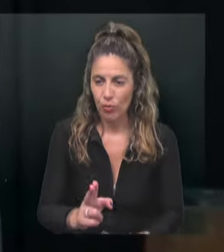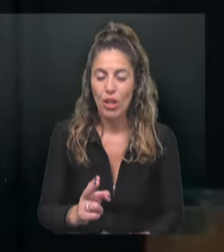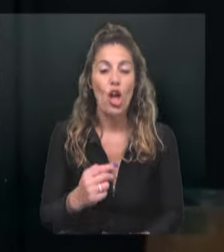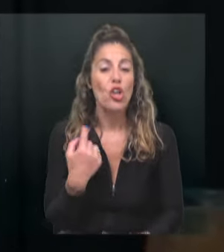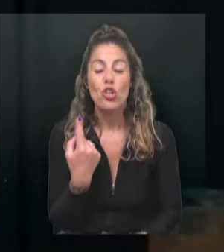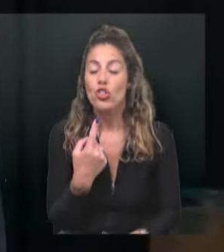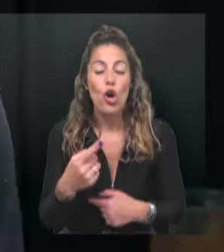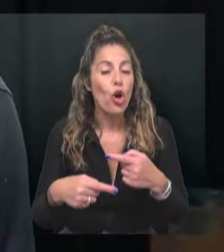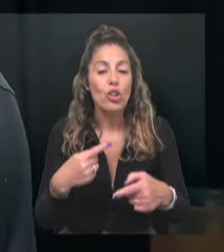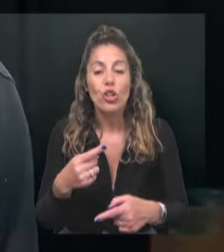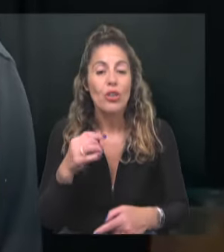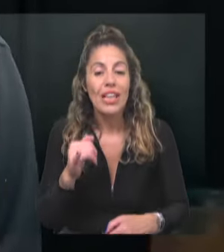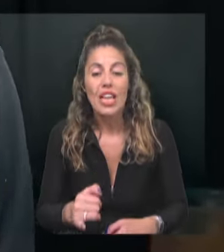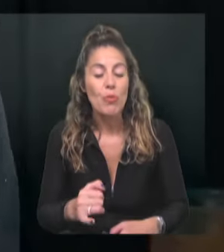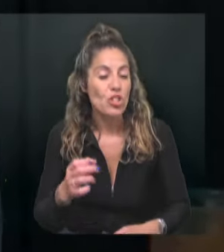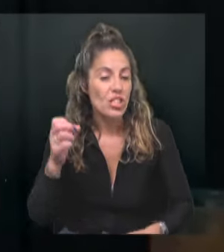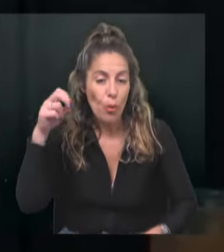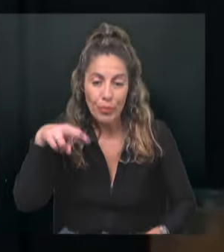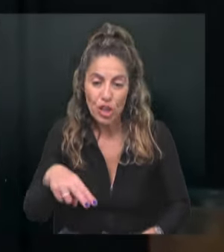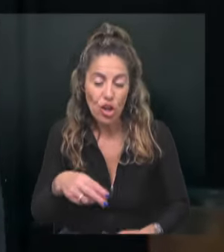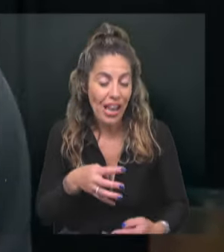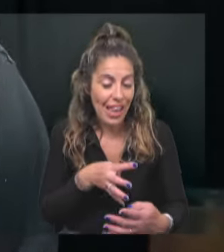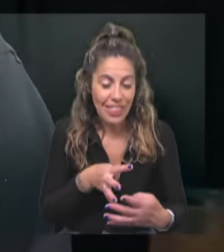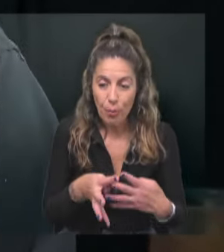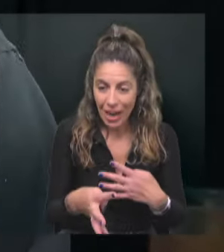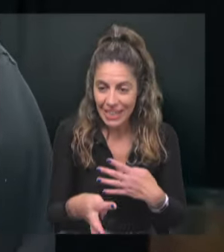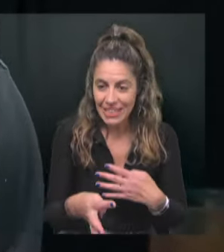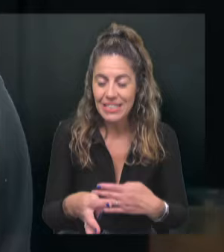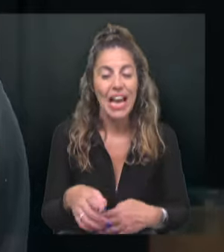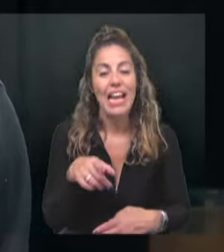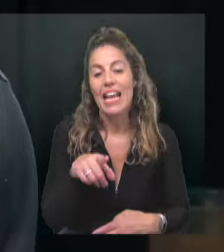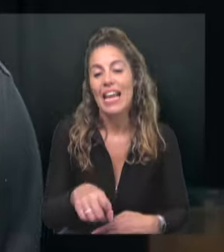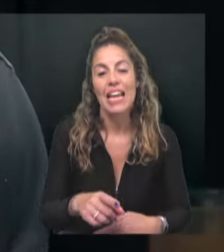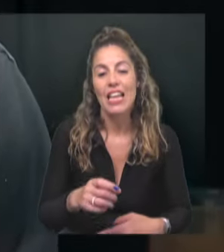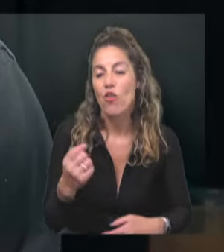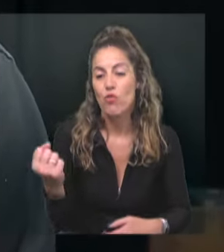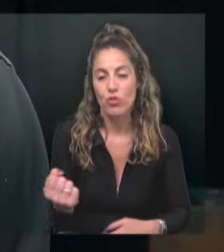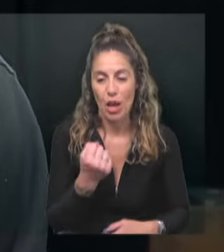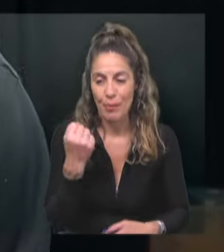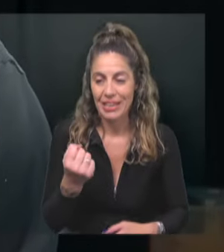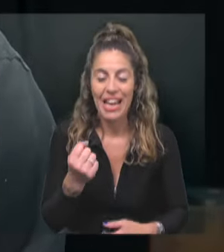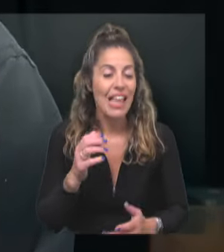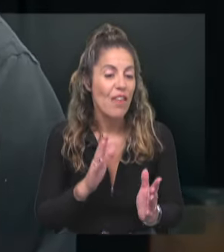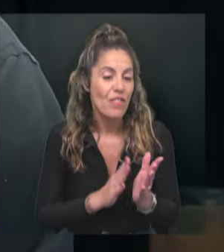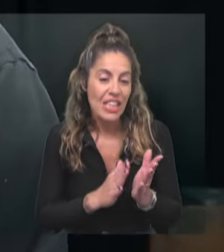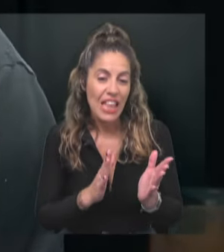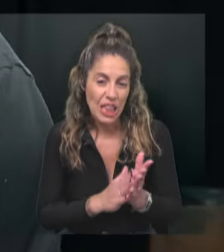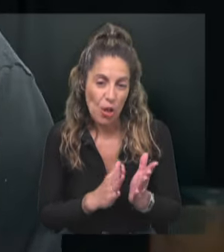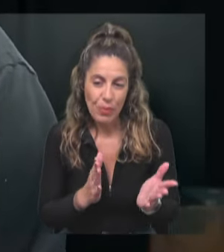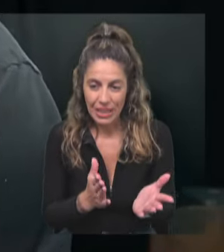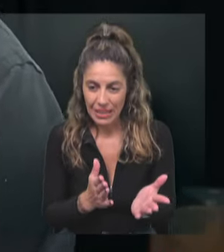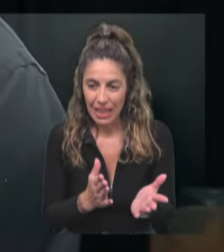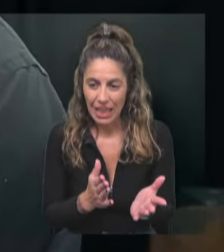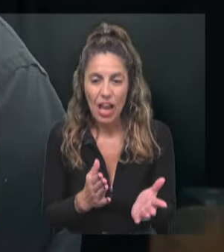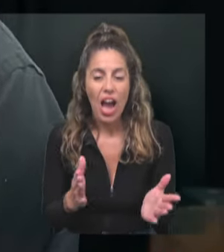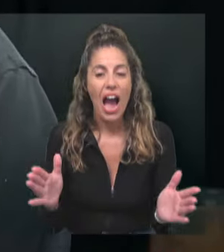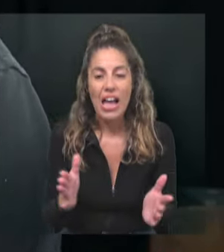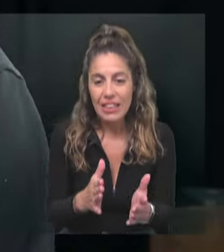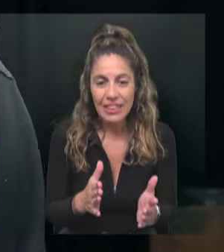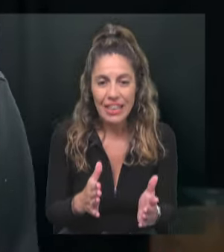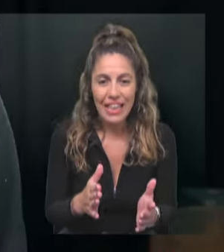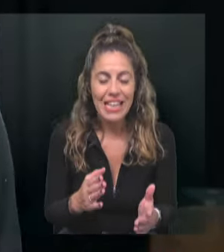seguimos teniendo esa tesitura que la transparencia es la es la fundamental evidentemente eh ante la